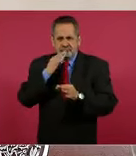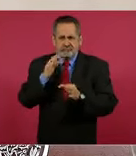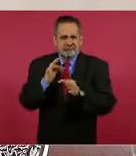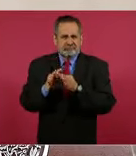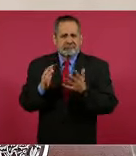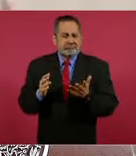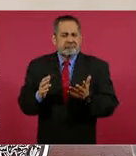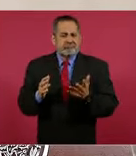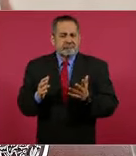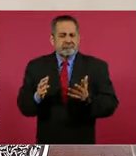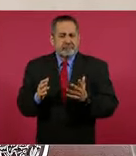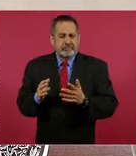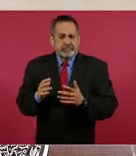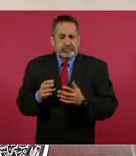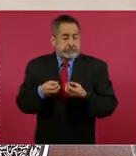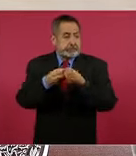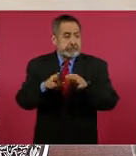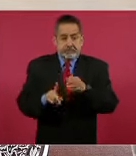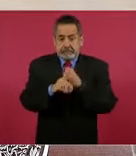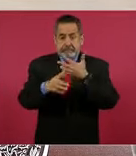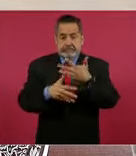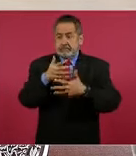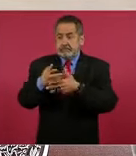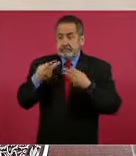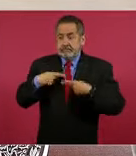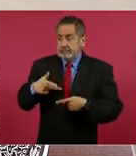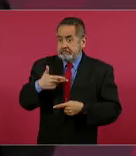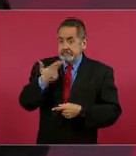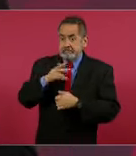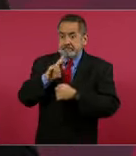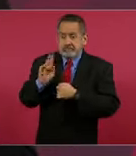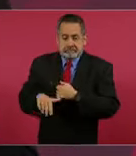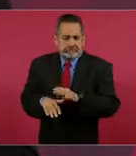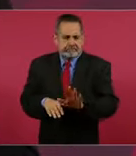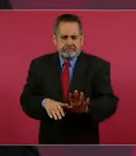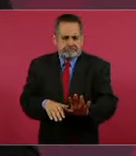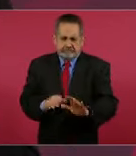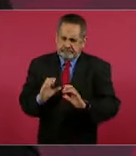Y no se pone en riesgo a la gente.